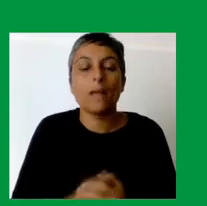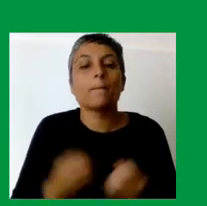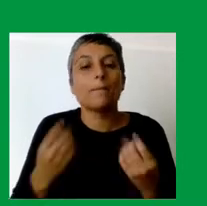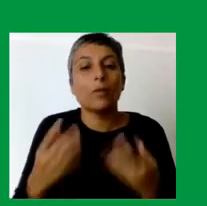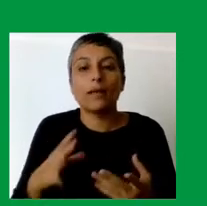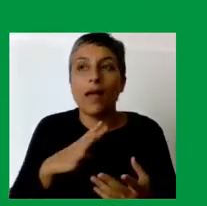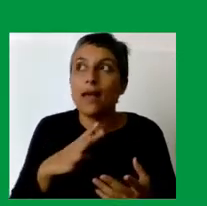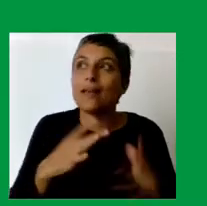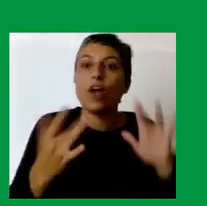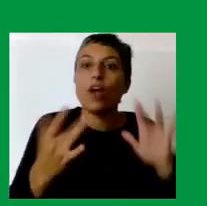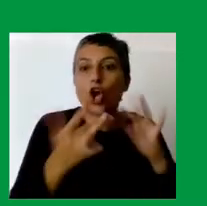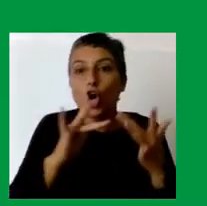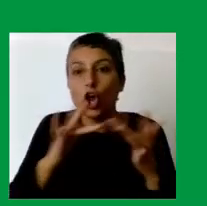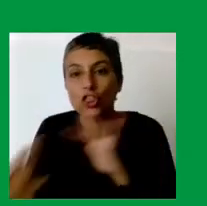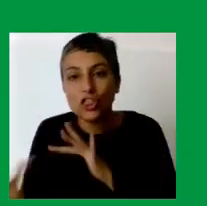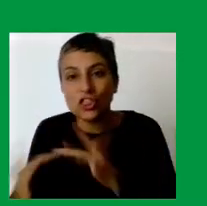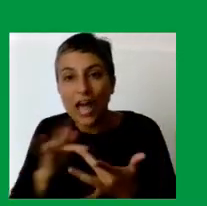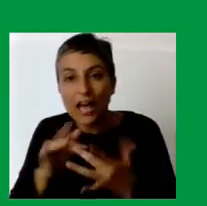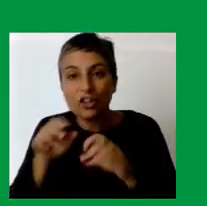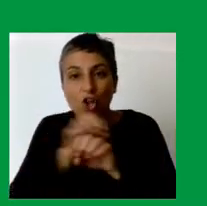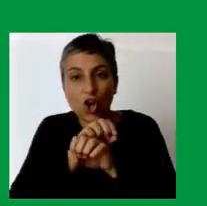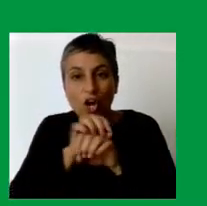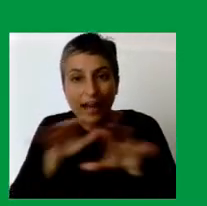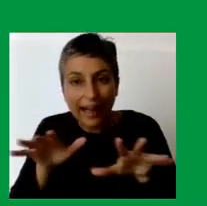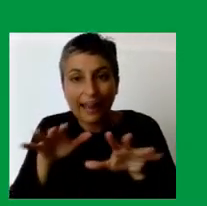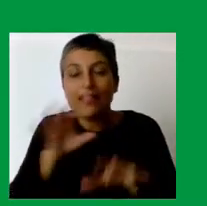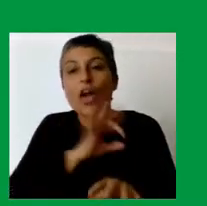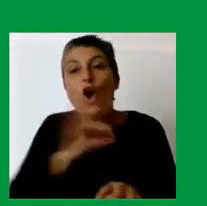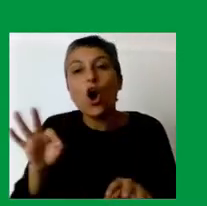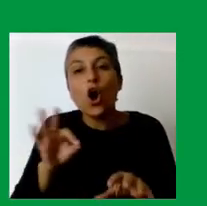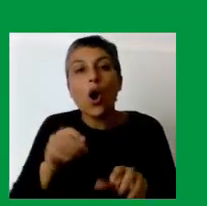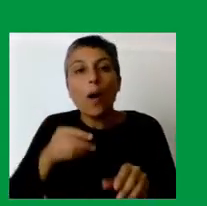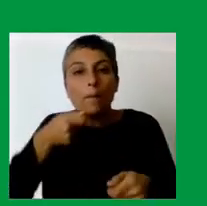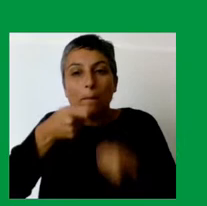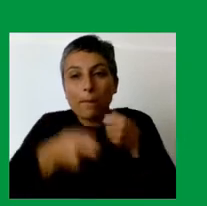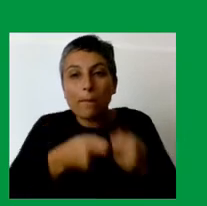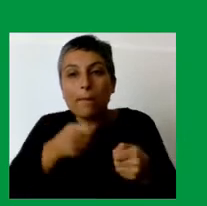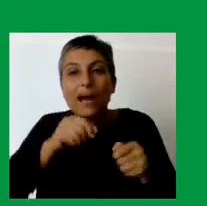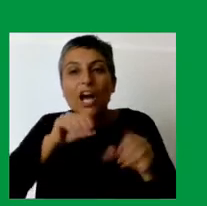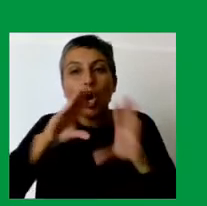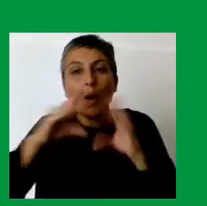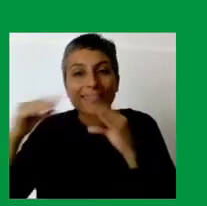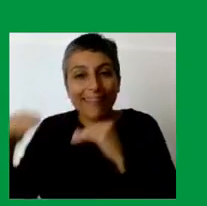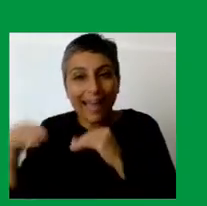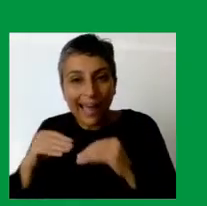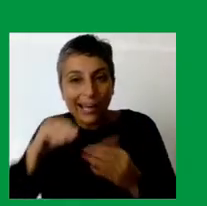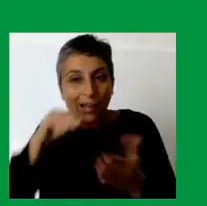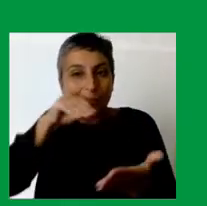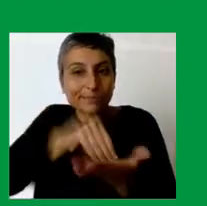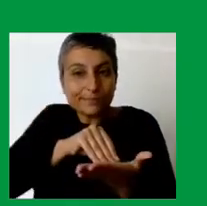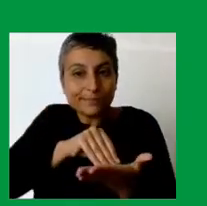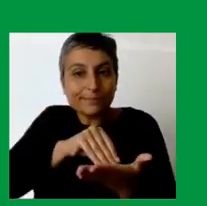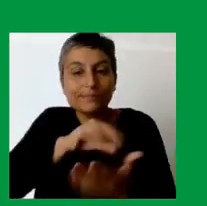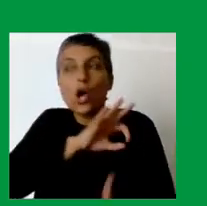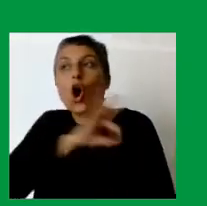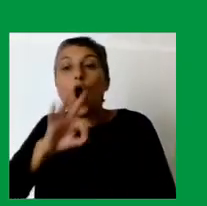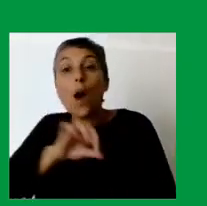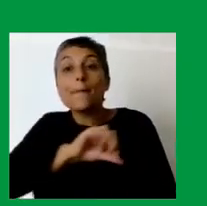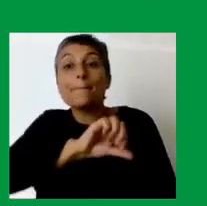nos vinculamos vía la red, hacemos un comentario en un post, ponemos un like, me